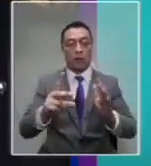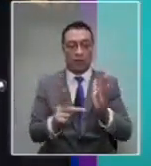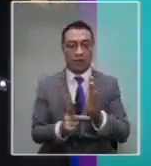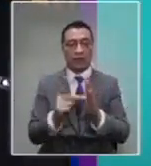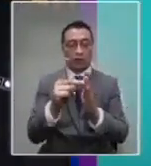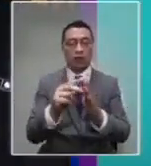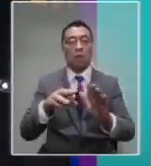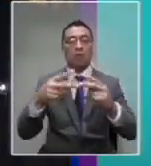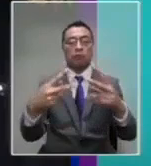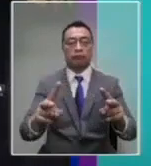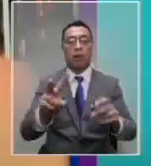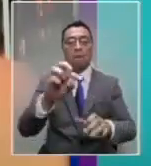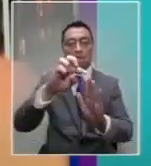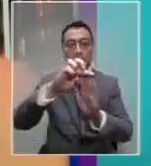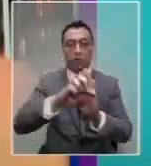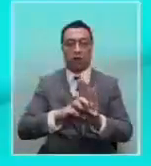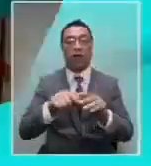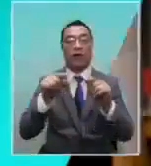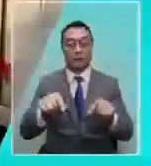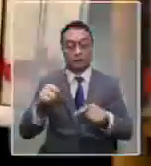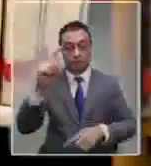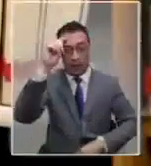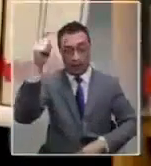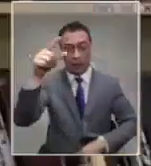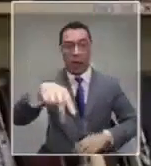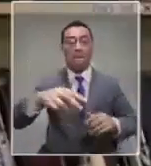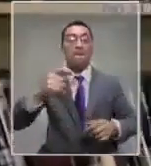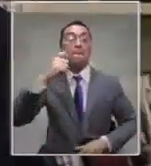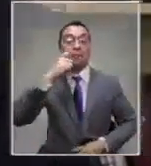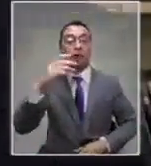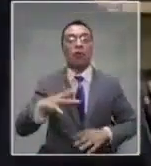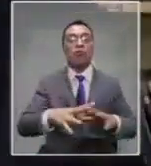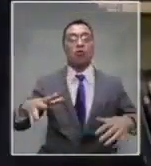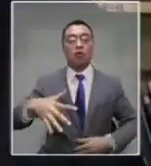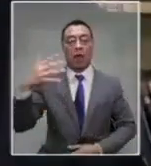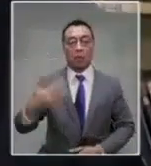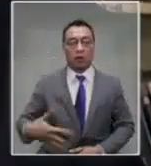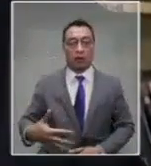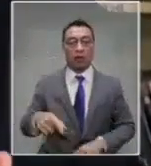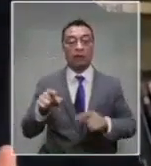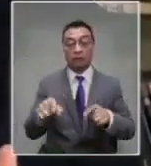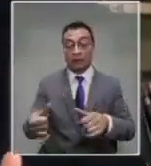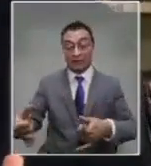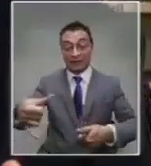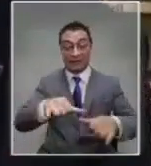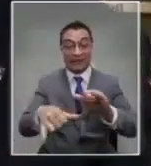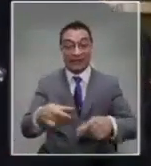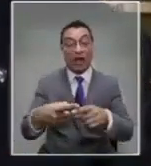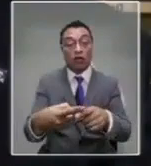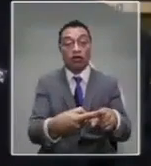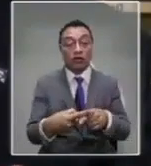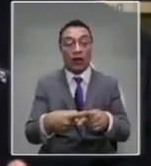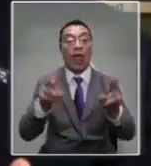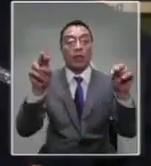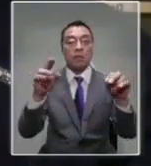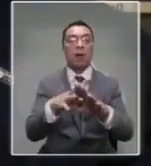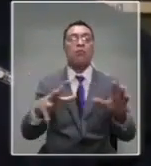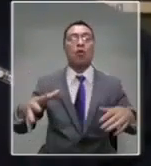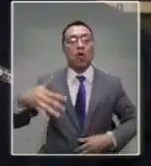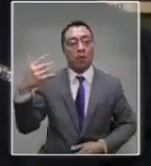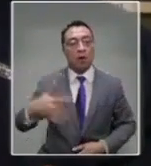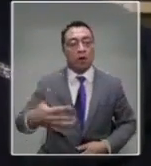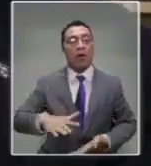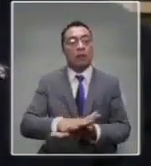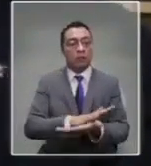que desarrollen sus propios proyectos. Aquí la iniciativa personal es tremendamente importante. En el área de las ciencias sociales tenemos temas